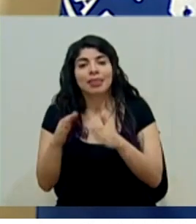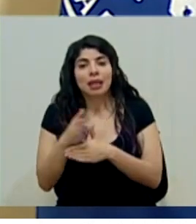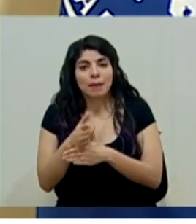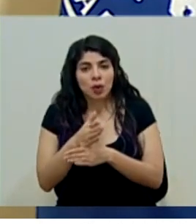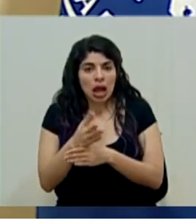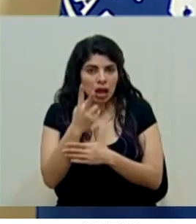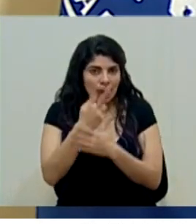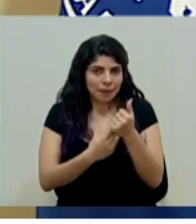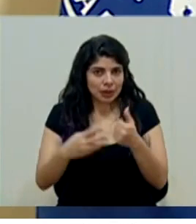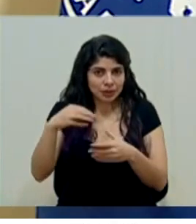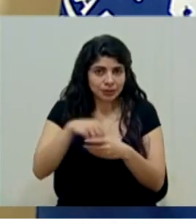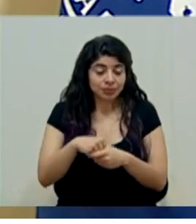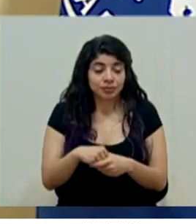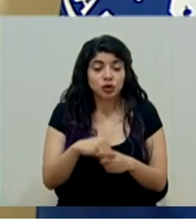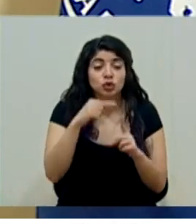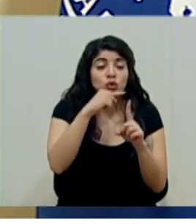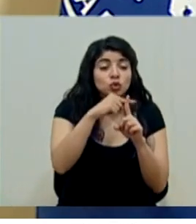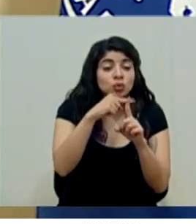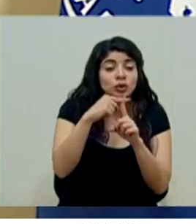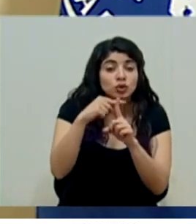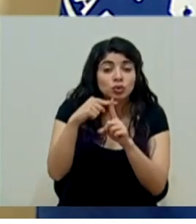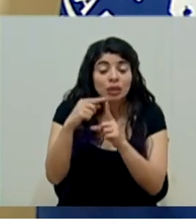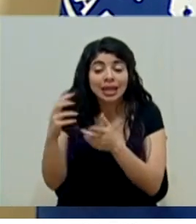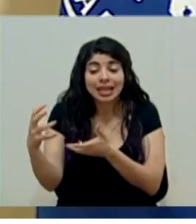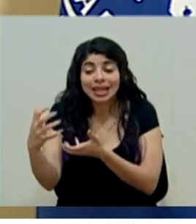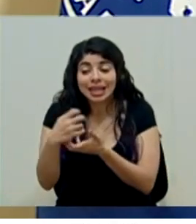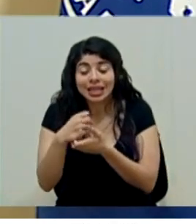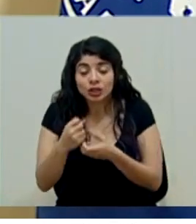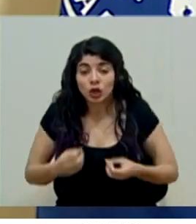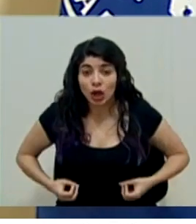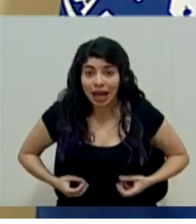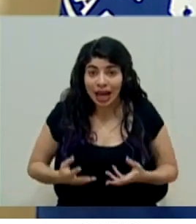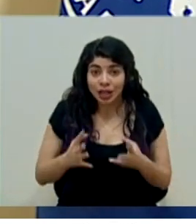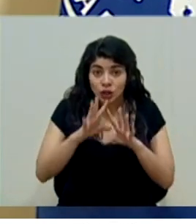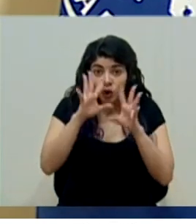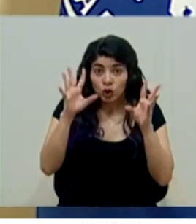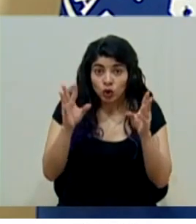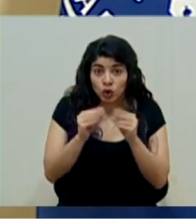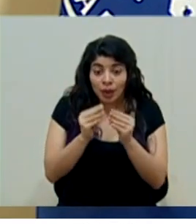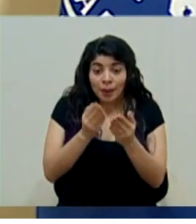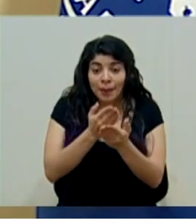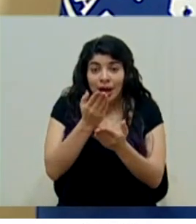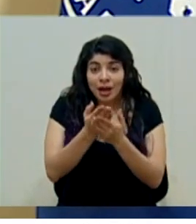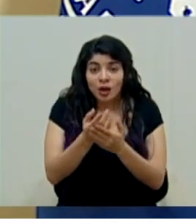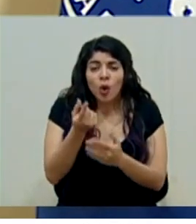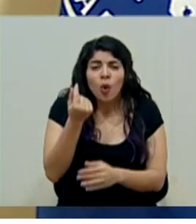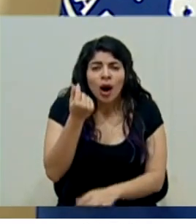por la suma, tanto por ingresos como por gastos total, de lo que planteamos son